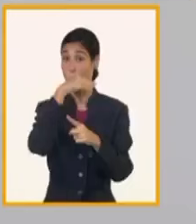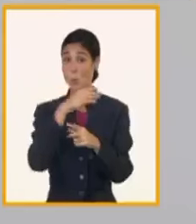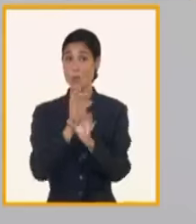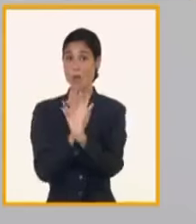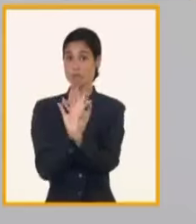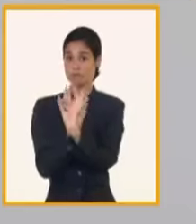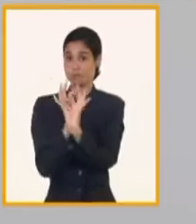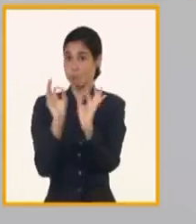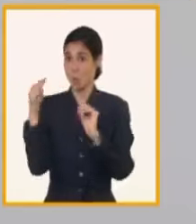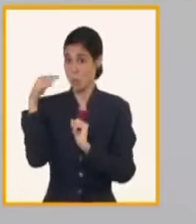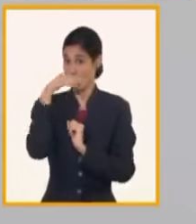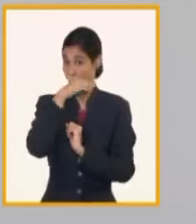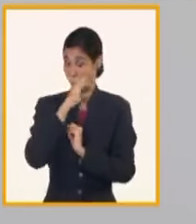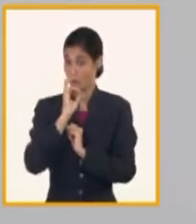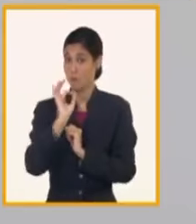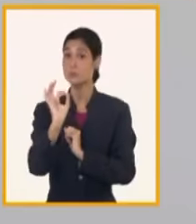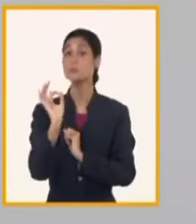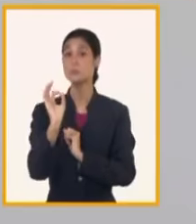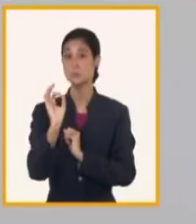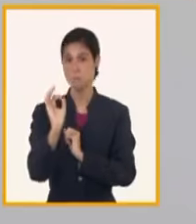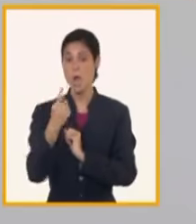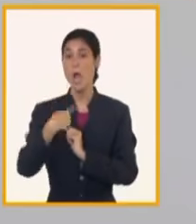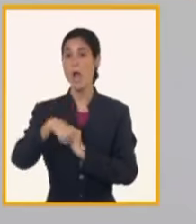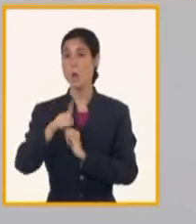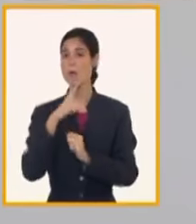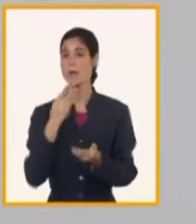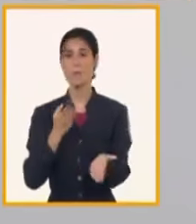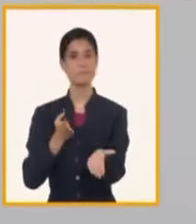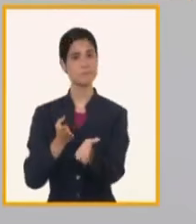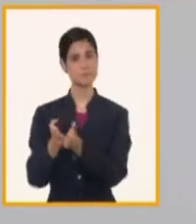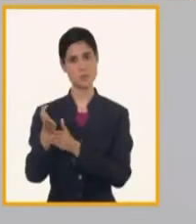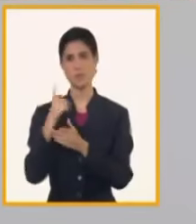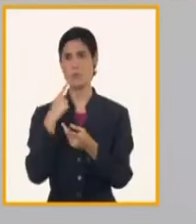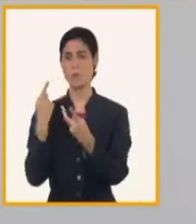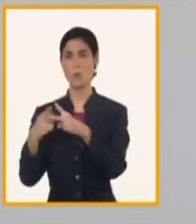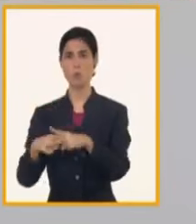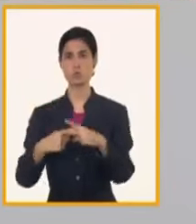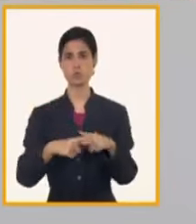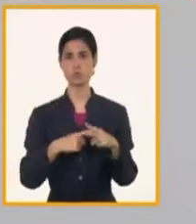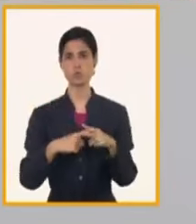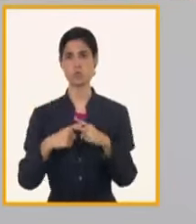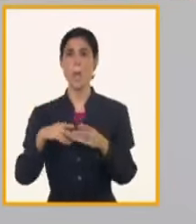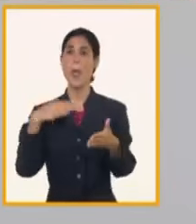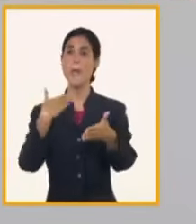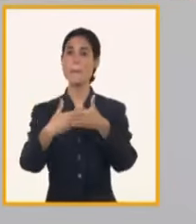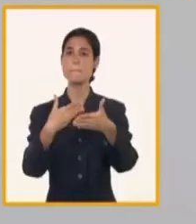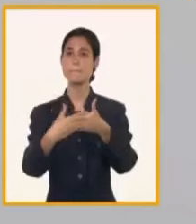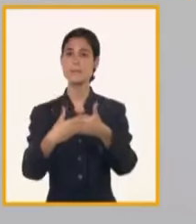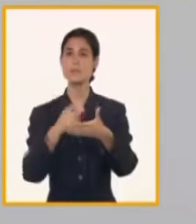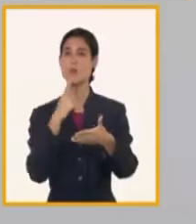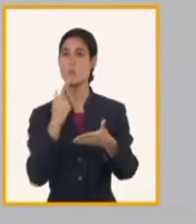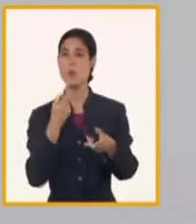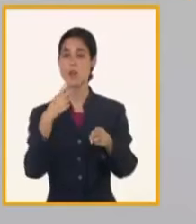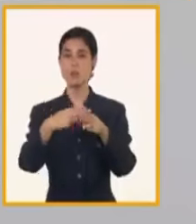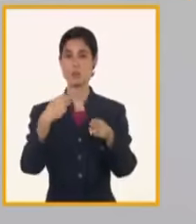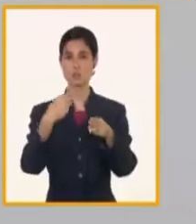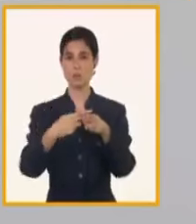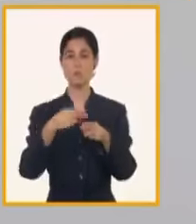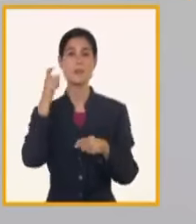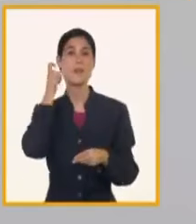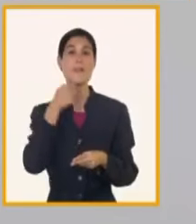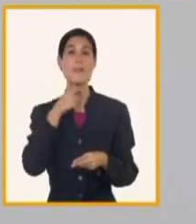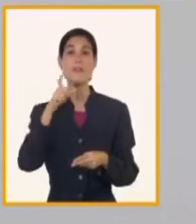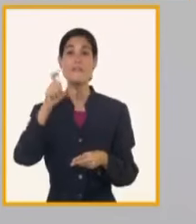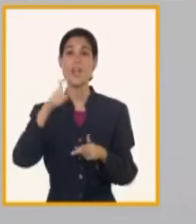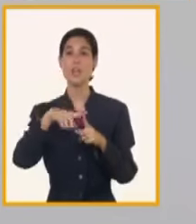y se continúa trabajando en el tema de la recuperación de ferton con nuestro recursos hay un principio fecto lo vamos a recuperar con la industria